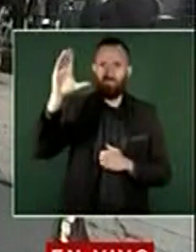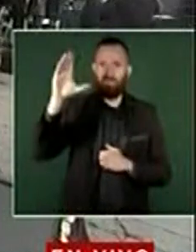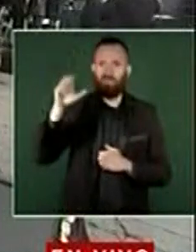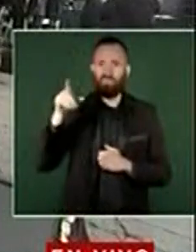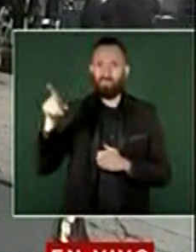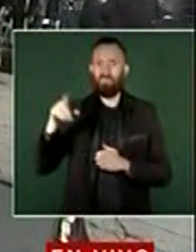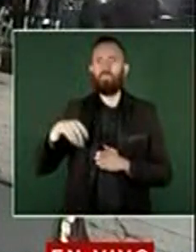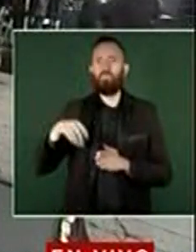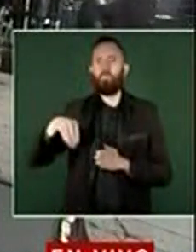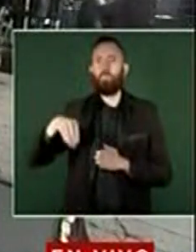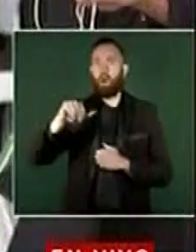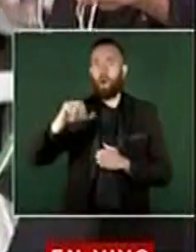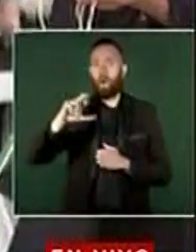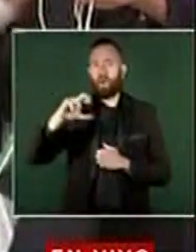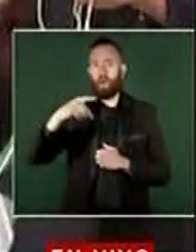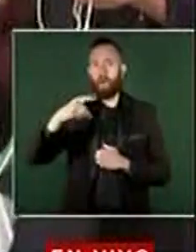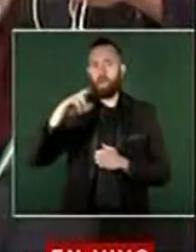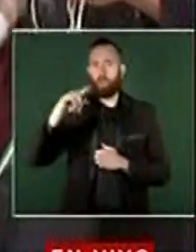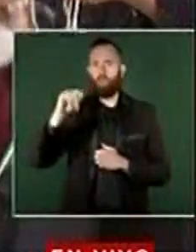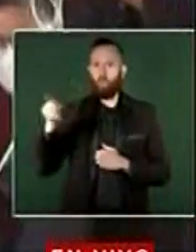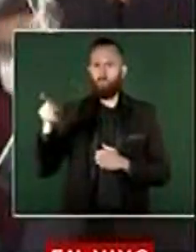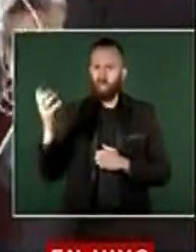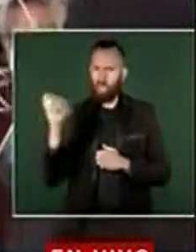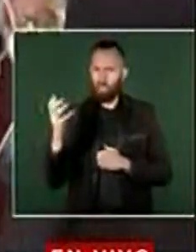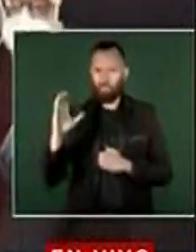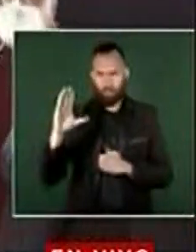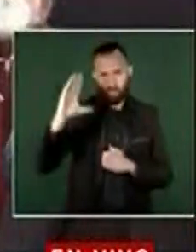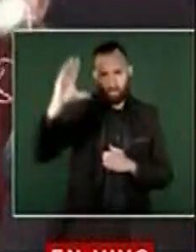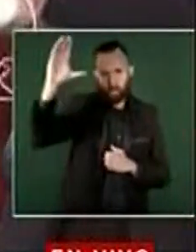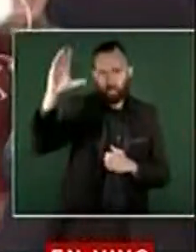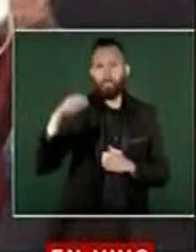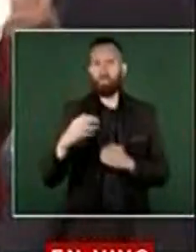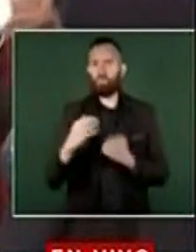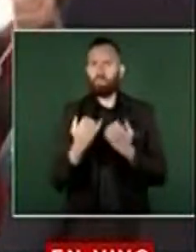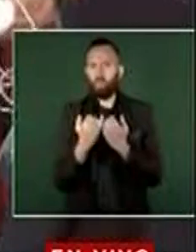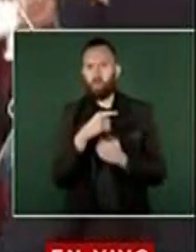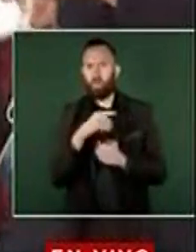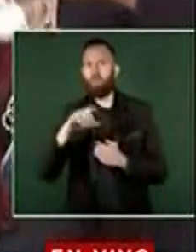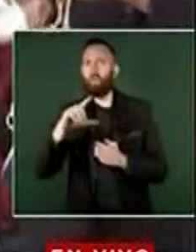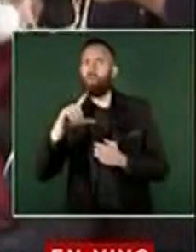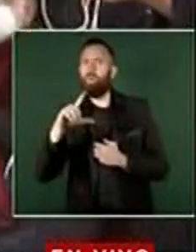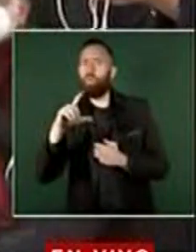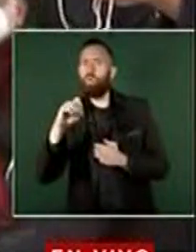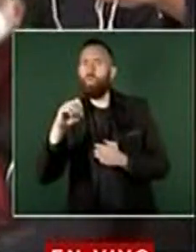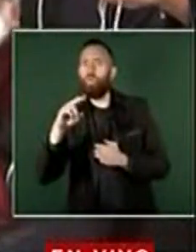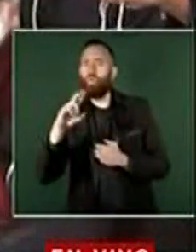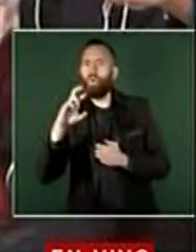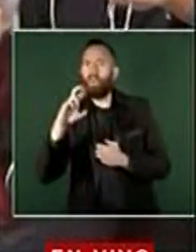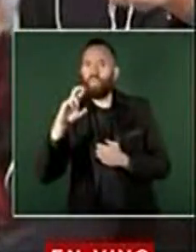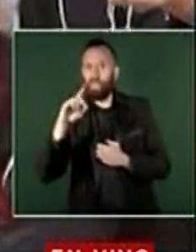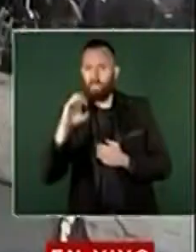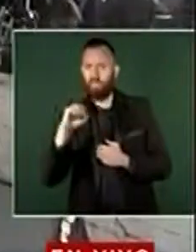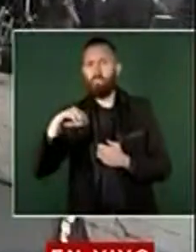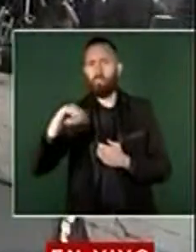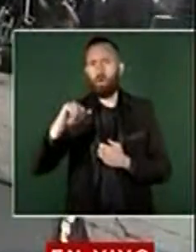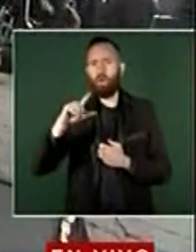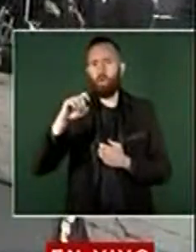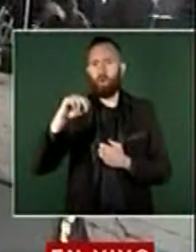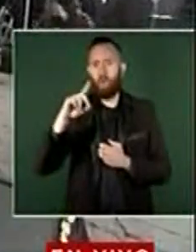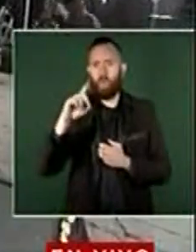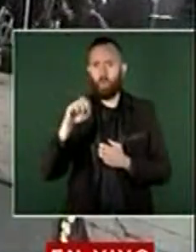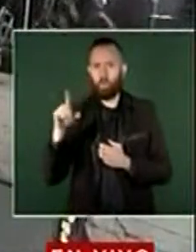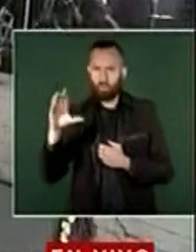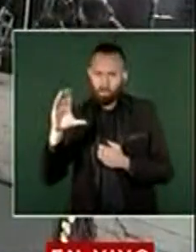Claro, y Balbina, decir que el presidente no ha sido el único. La jefa de gobierno de la Ciudad de México ayer dijo que el INAI, que es la organización a la